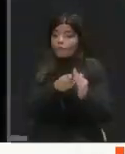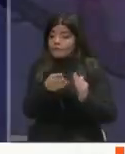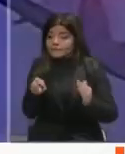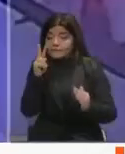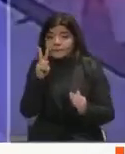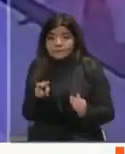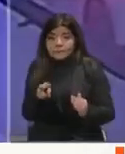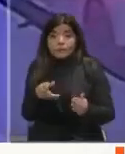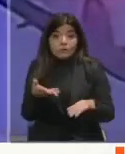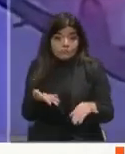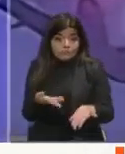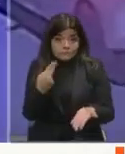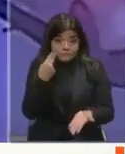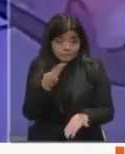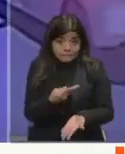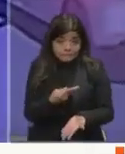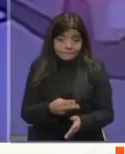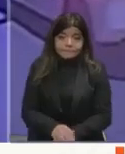yo.